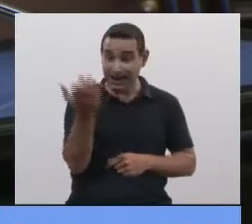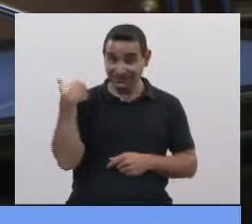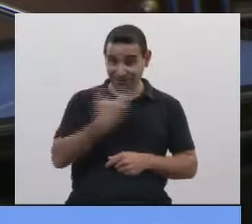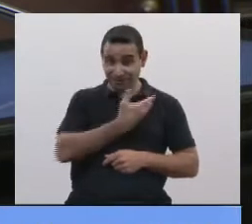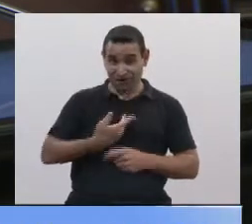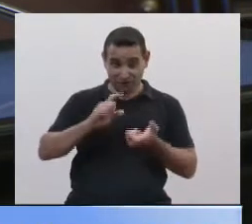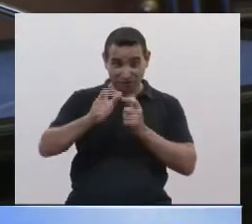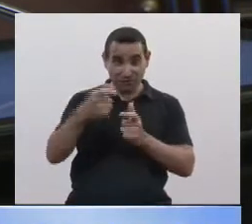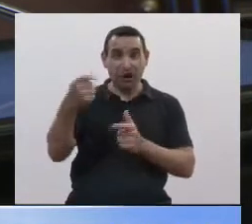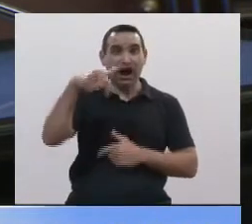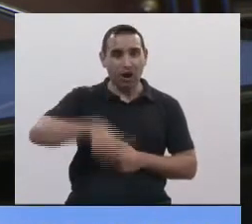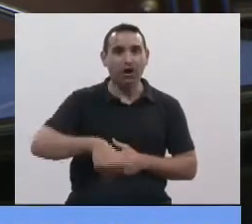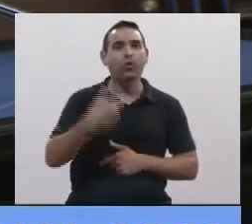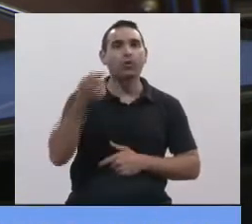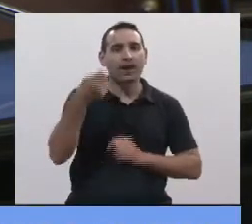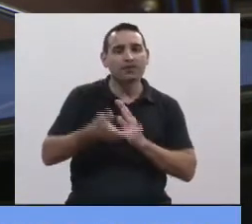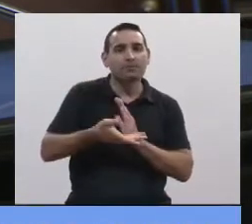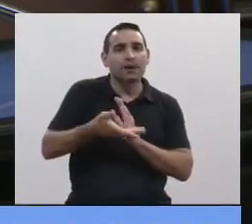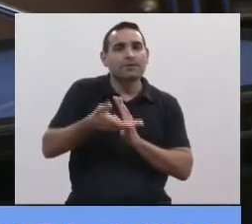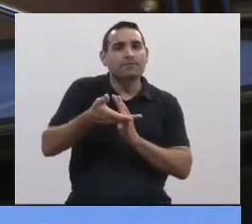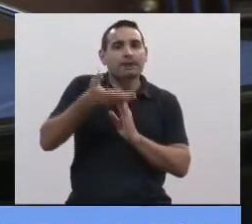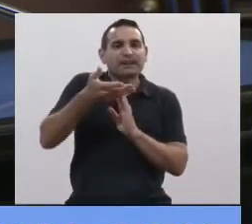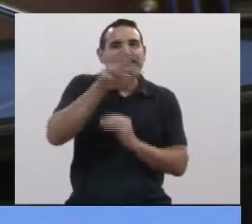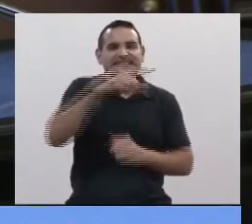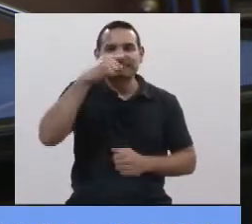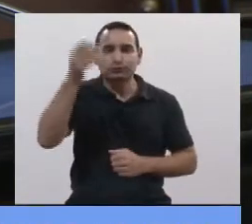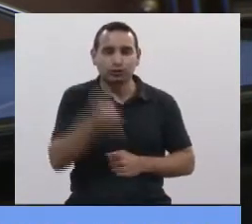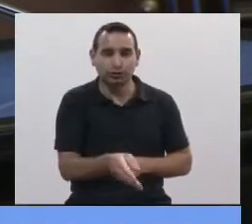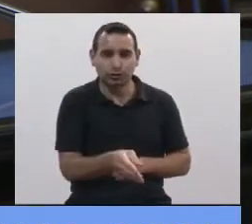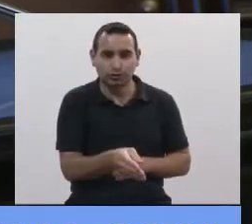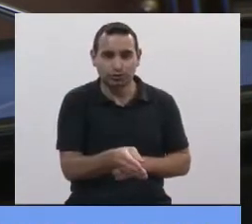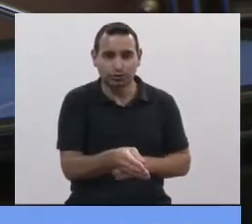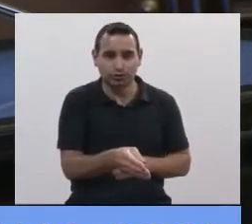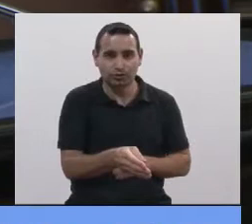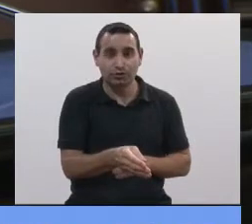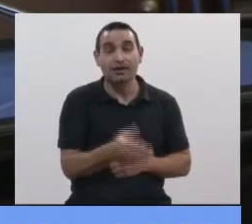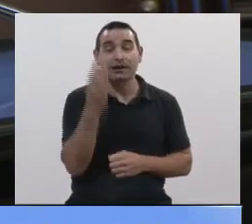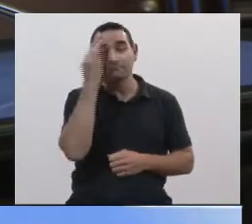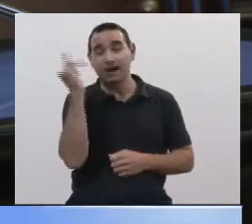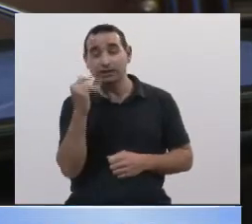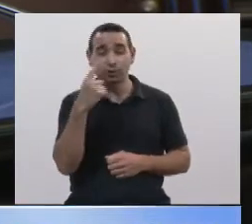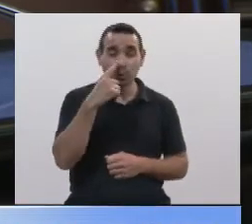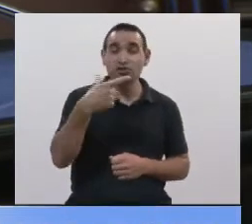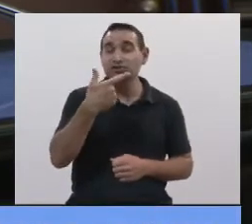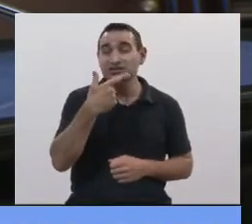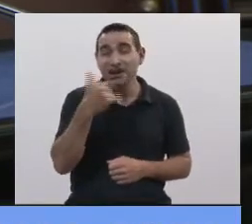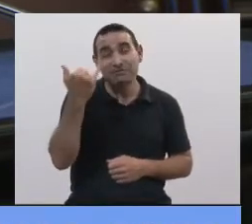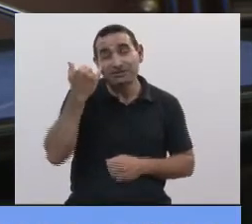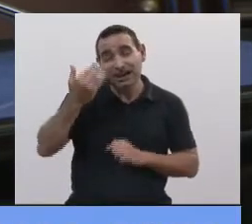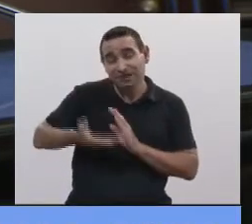anterior, los jubilados hubieran aumentado, o recibido un aumento del 37%. Y en marzo, junio y septiembre se